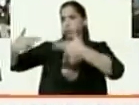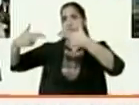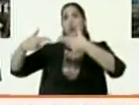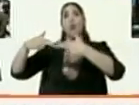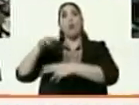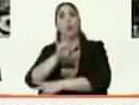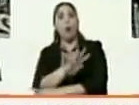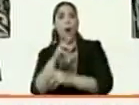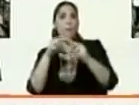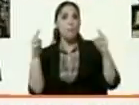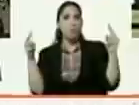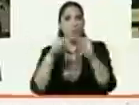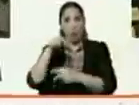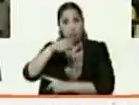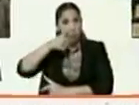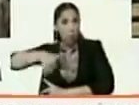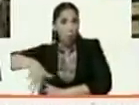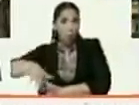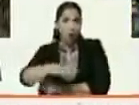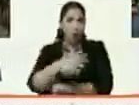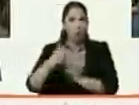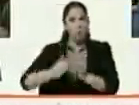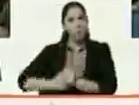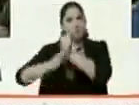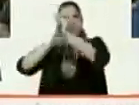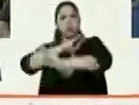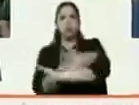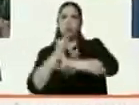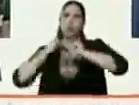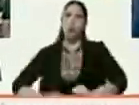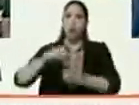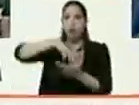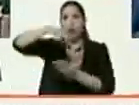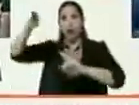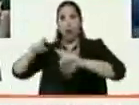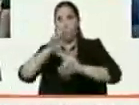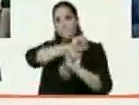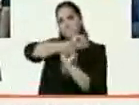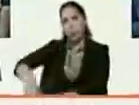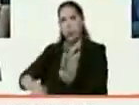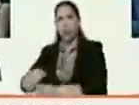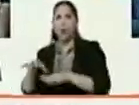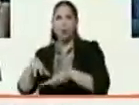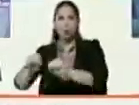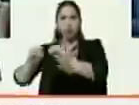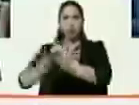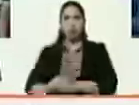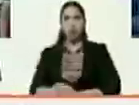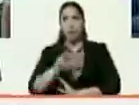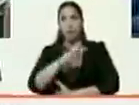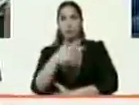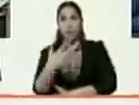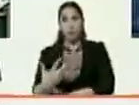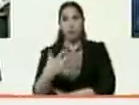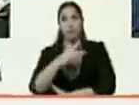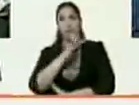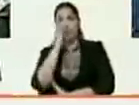puentes, y este es el pueblo heroico del Táchira que derrotó la invasión el 23 de